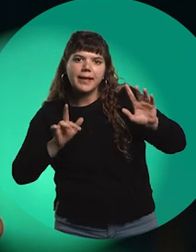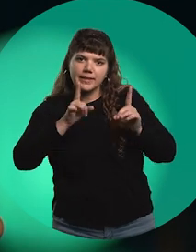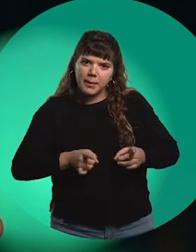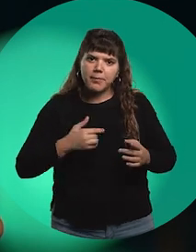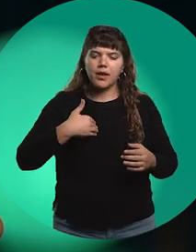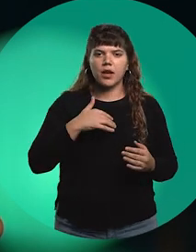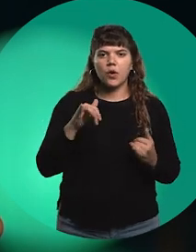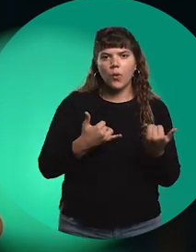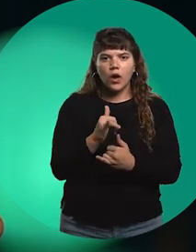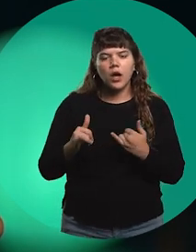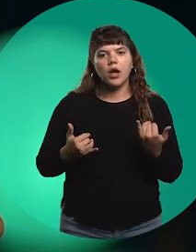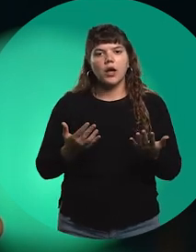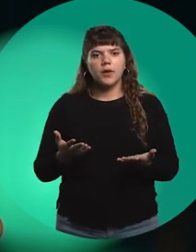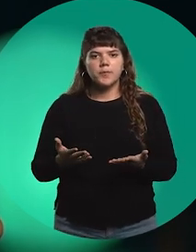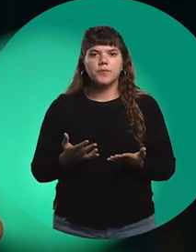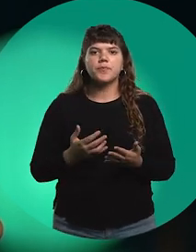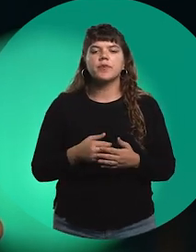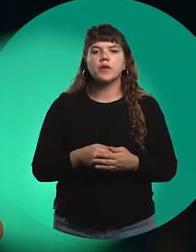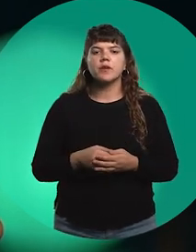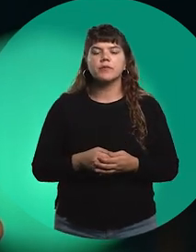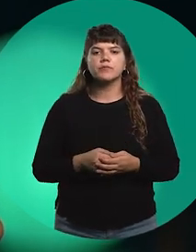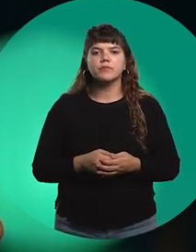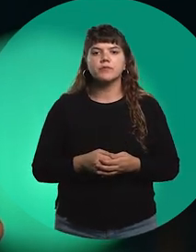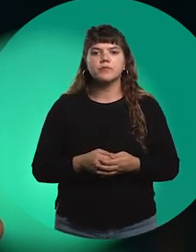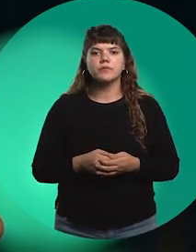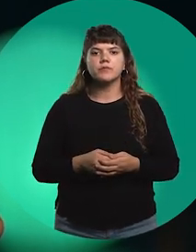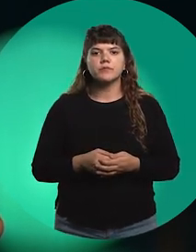algún autor también, Mimicri, Roger Calvá, habla de eso,